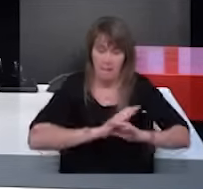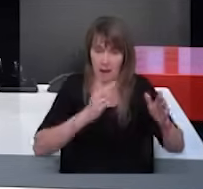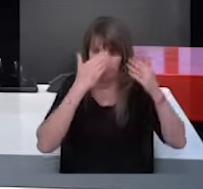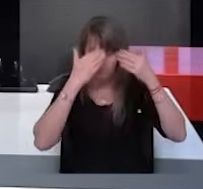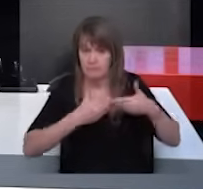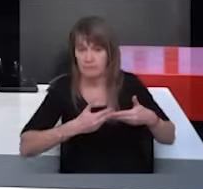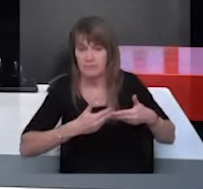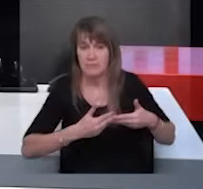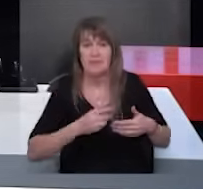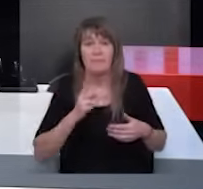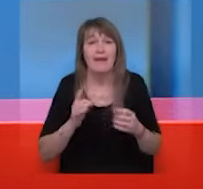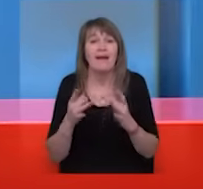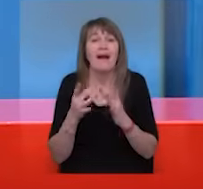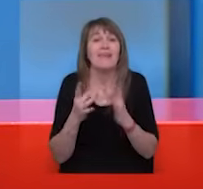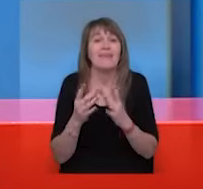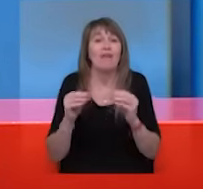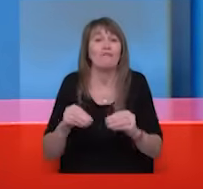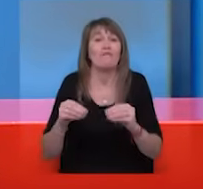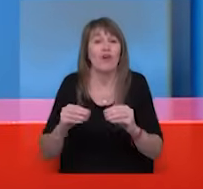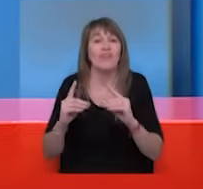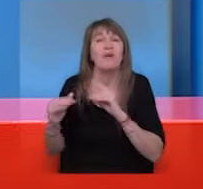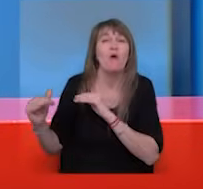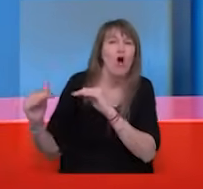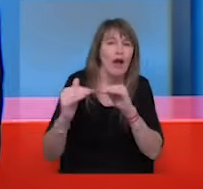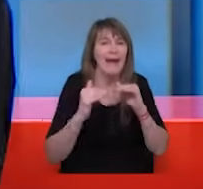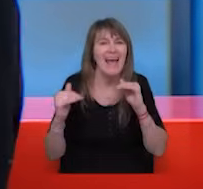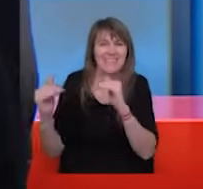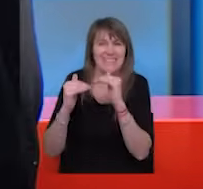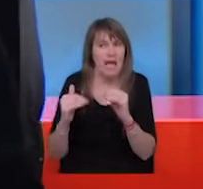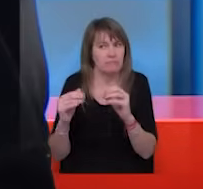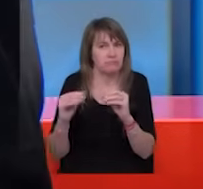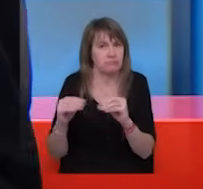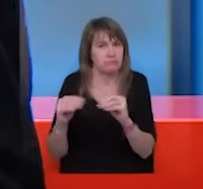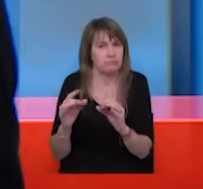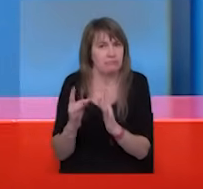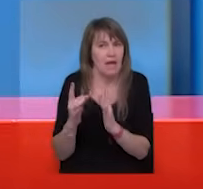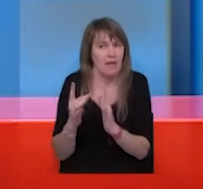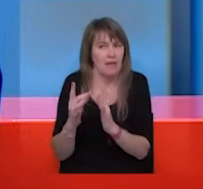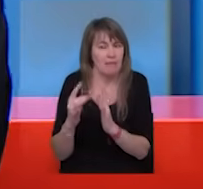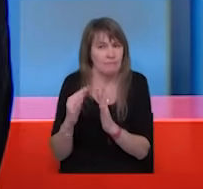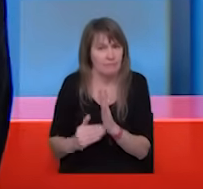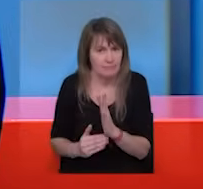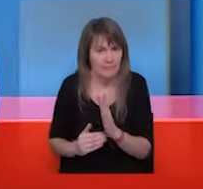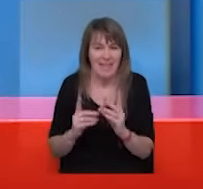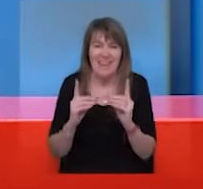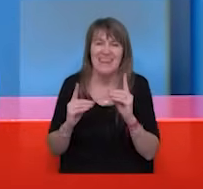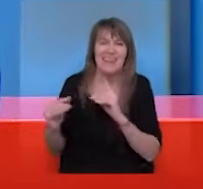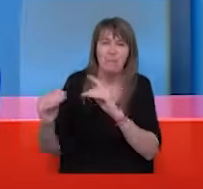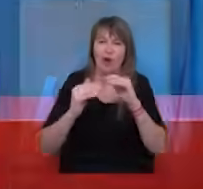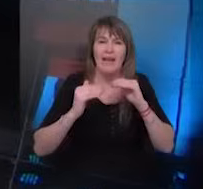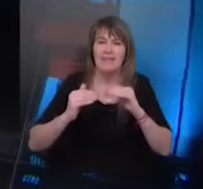que la calidad de la Democracia se deteriora o sea estamos trabajando para que la democracia plena se vuelva una democracia